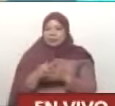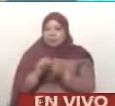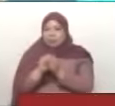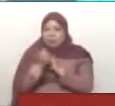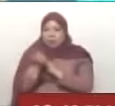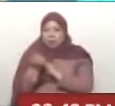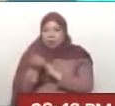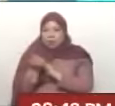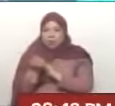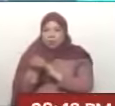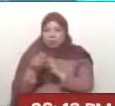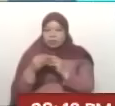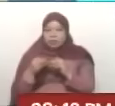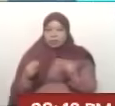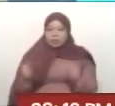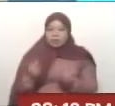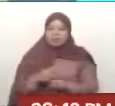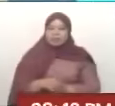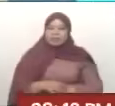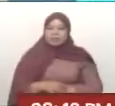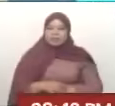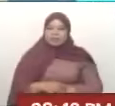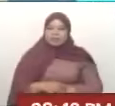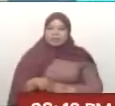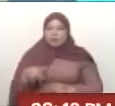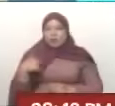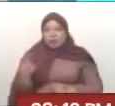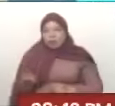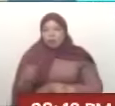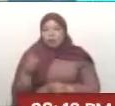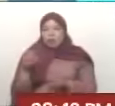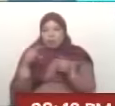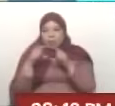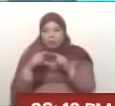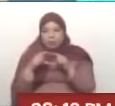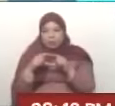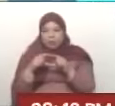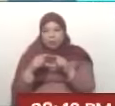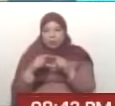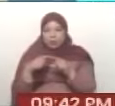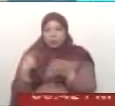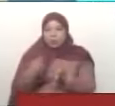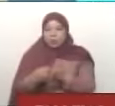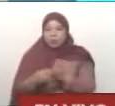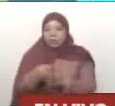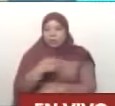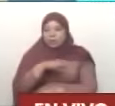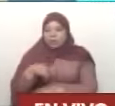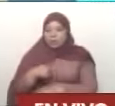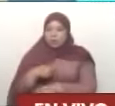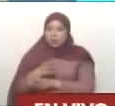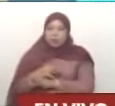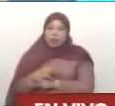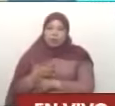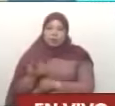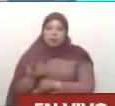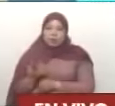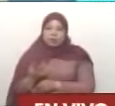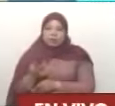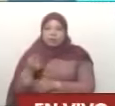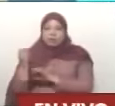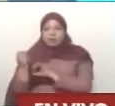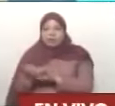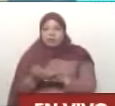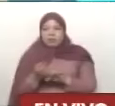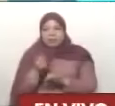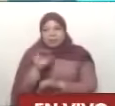se desmoronaba y entonces comprábamos otra pelotica de goma. Ese era nuestro juego. Baseball Five lo llaman